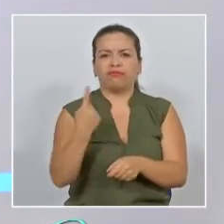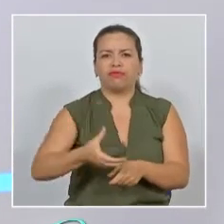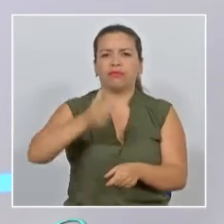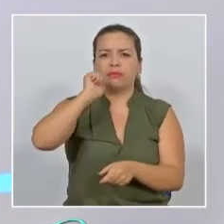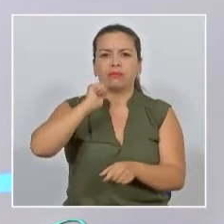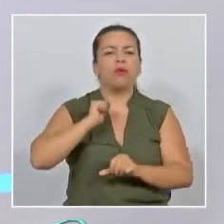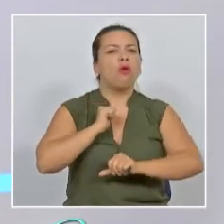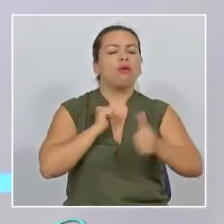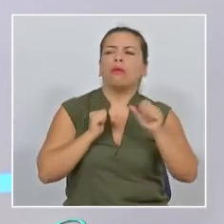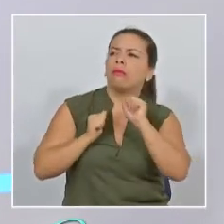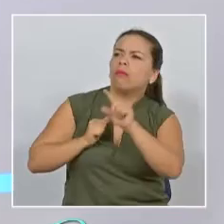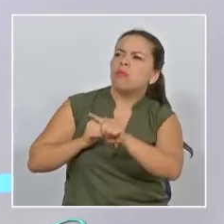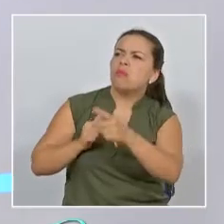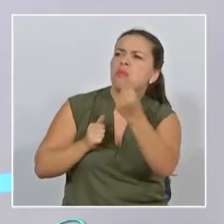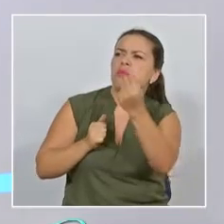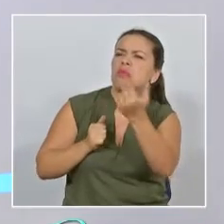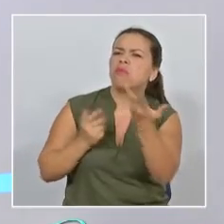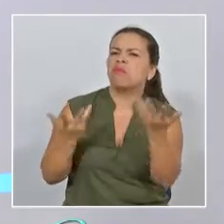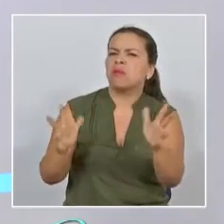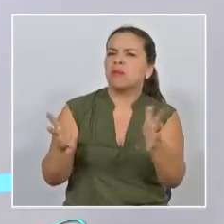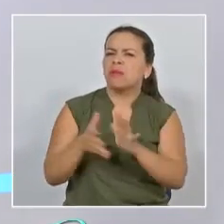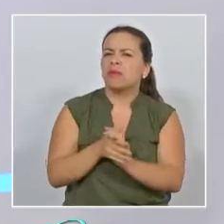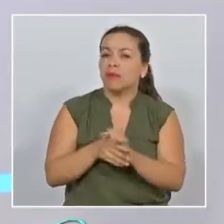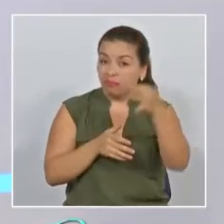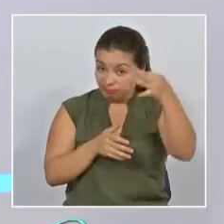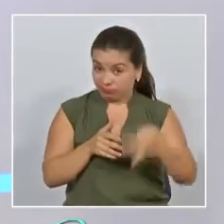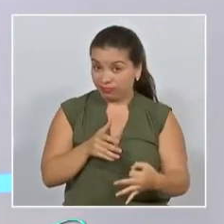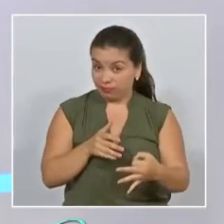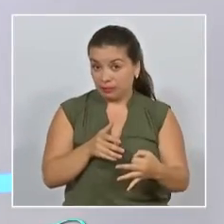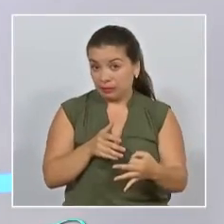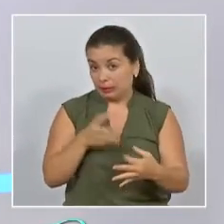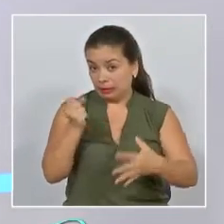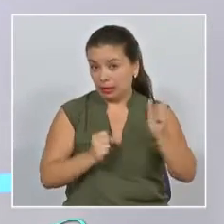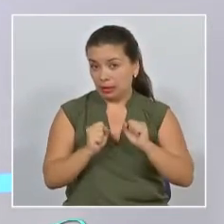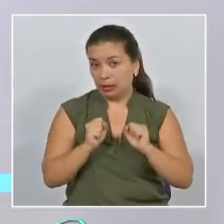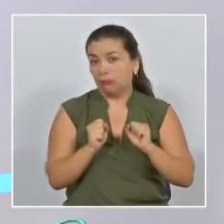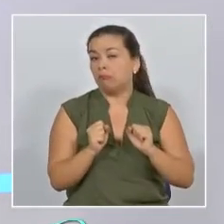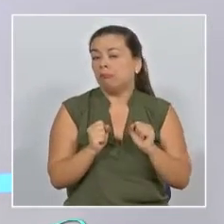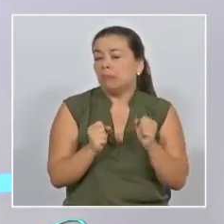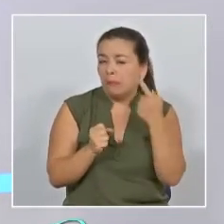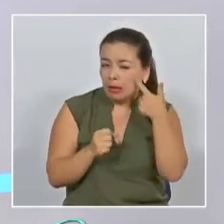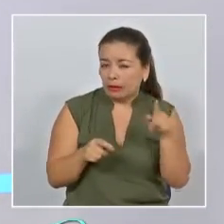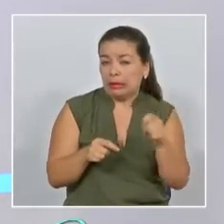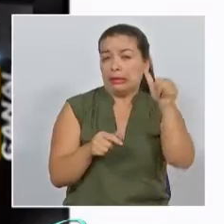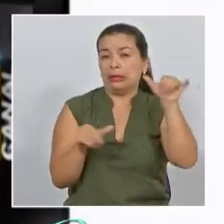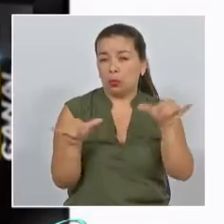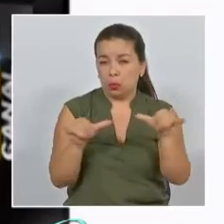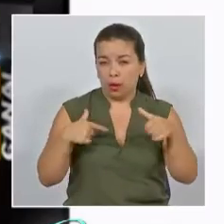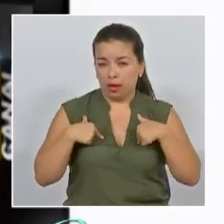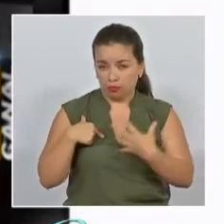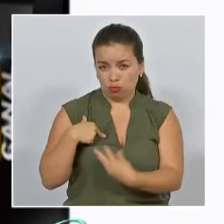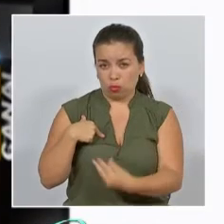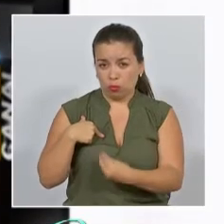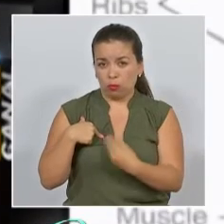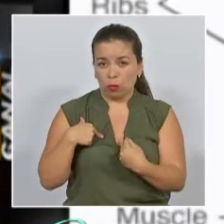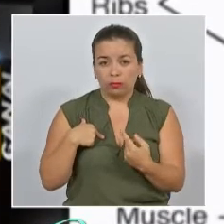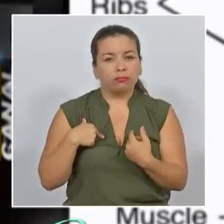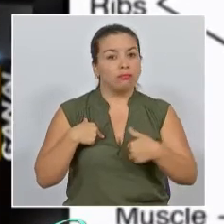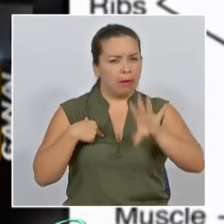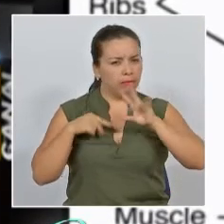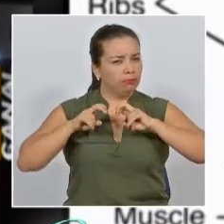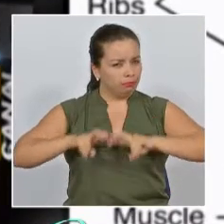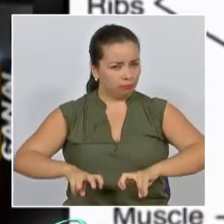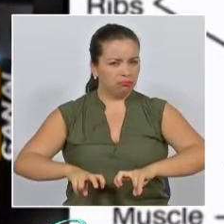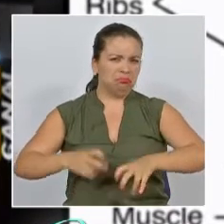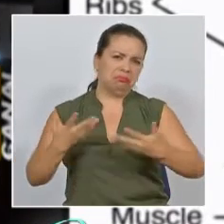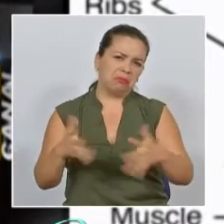vale? Entonces era una leche, que la que realmente se aproxima más a la leche materna, que una leche muy bien investigada,